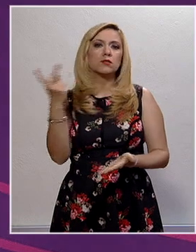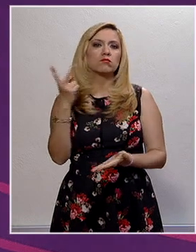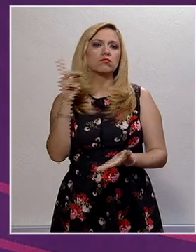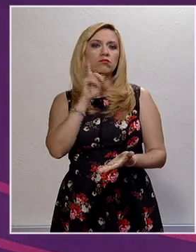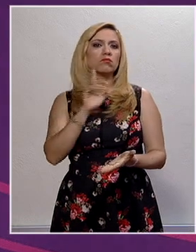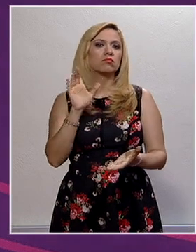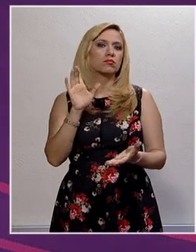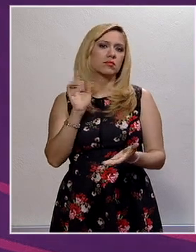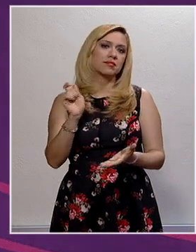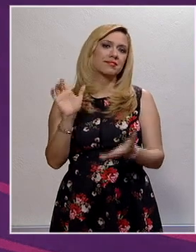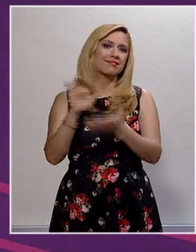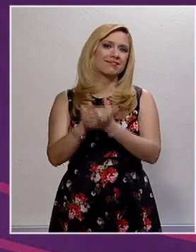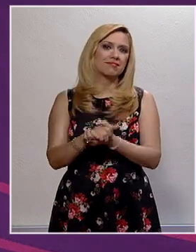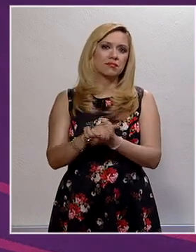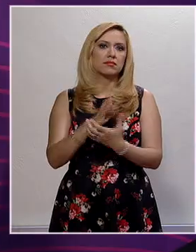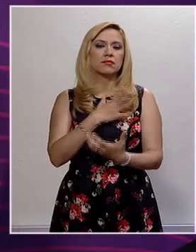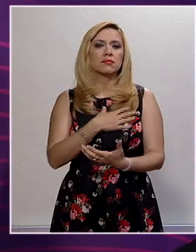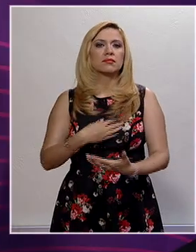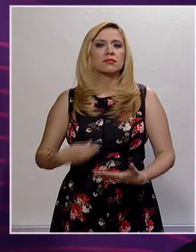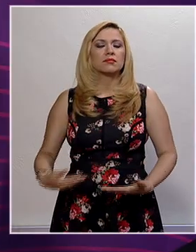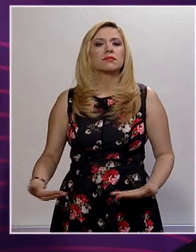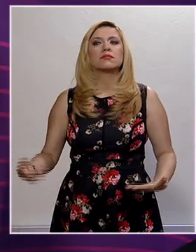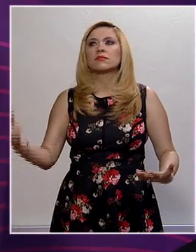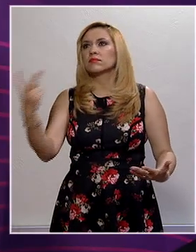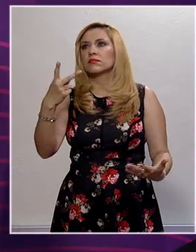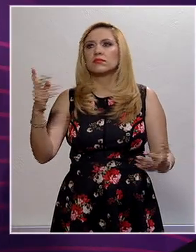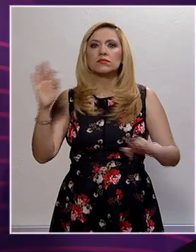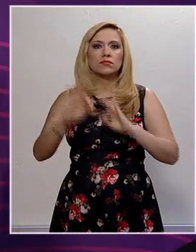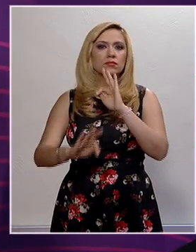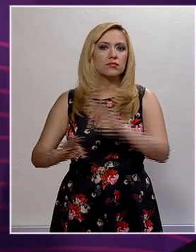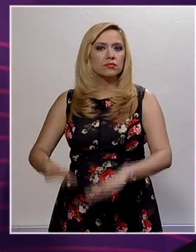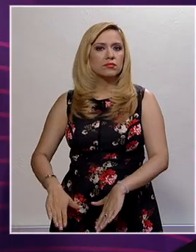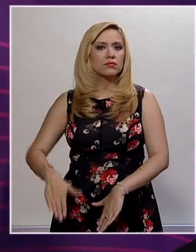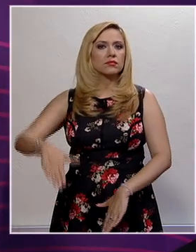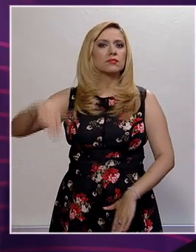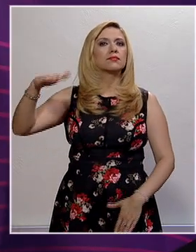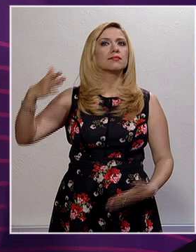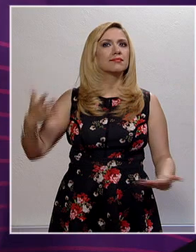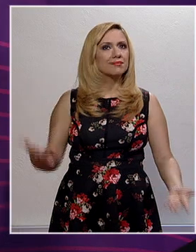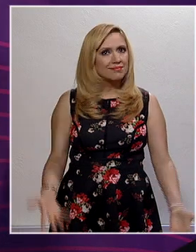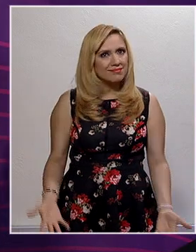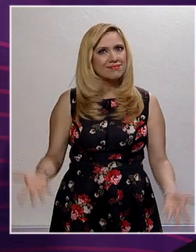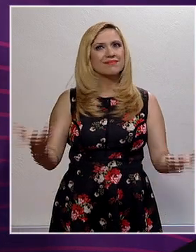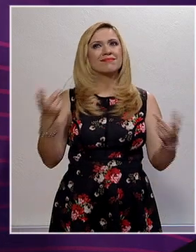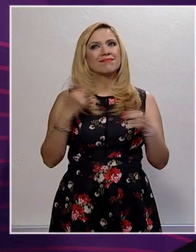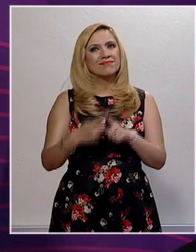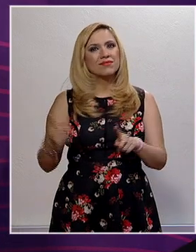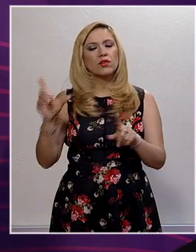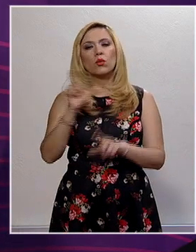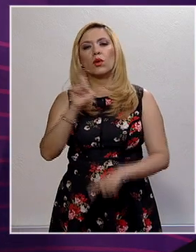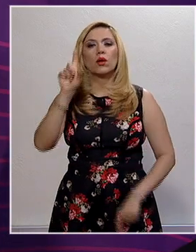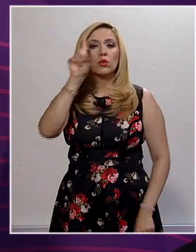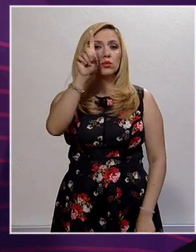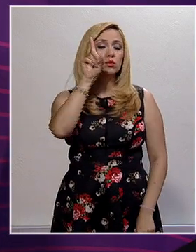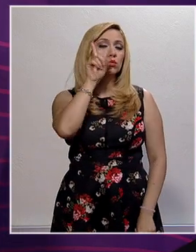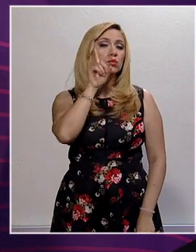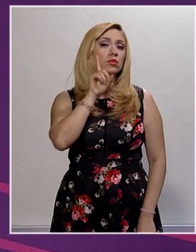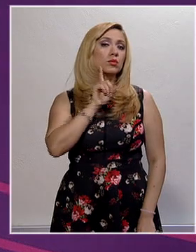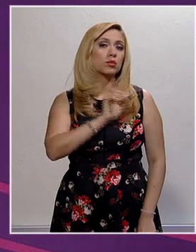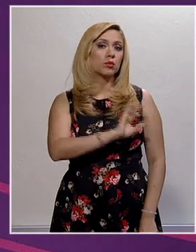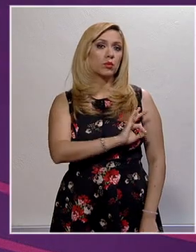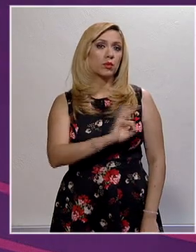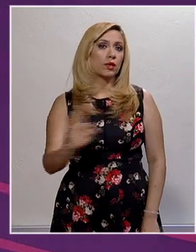ese tipo de cosas. Sí se ha creado una conciencia de que cuando una mujer